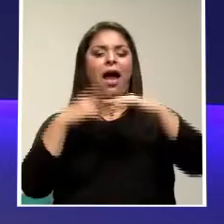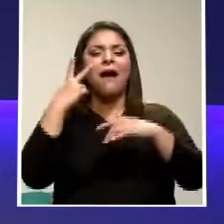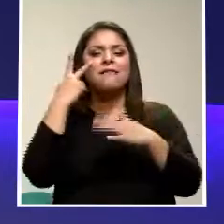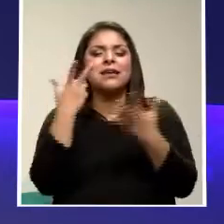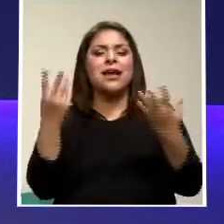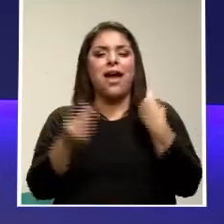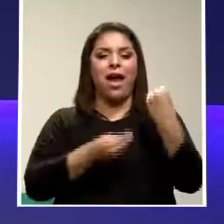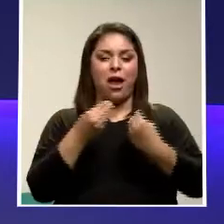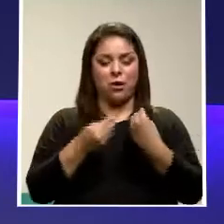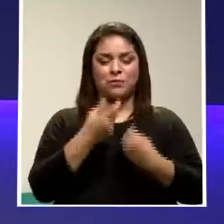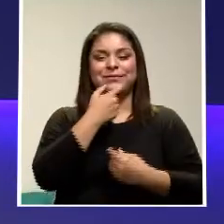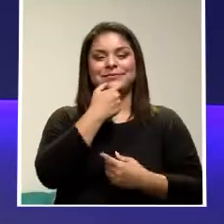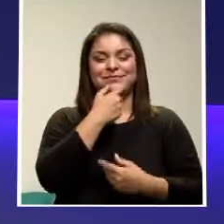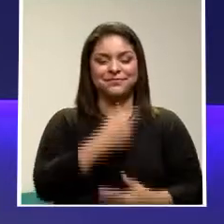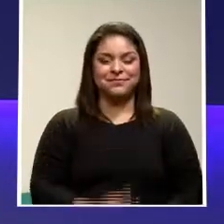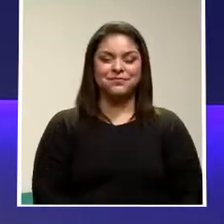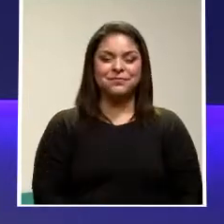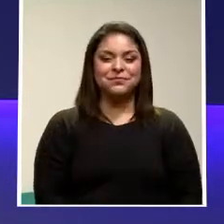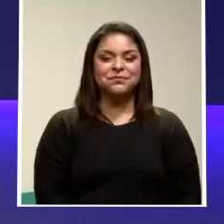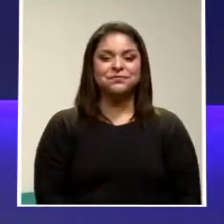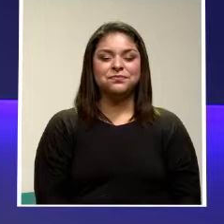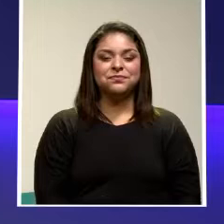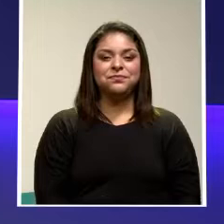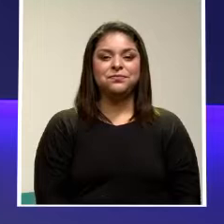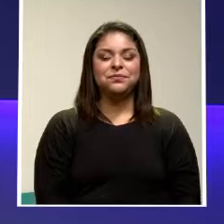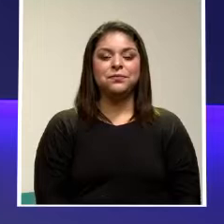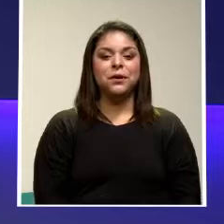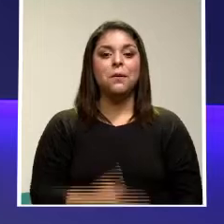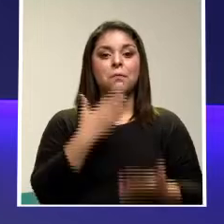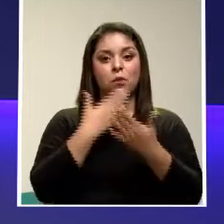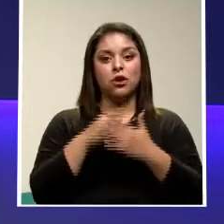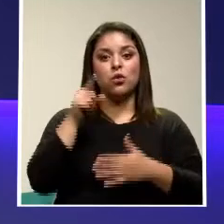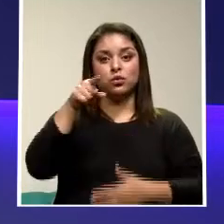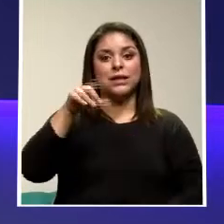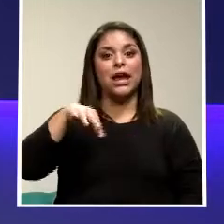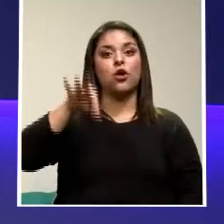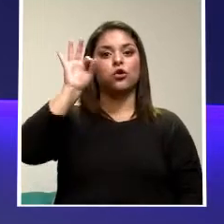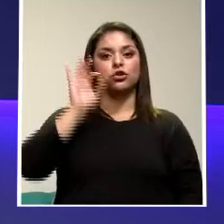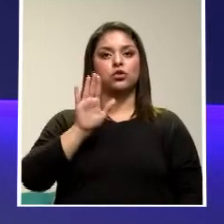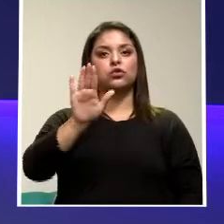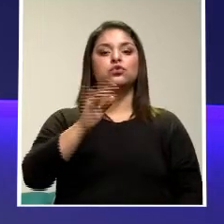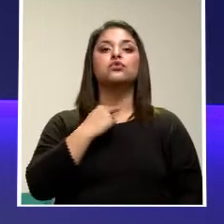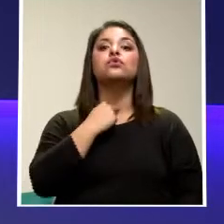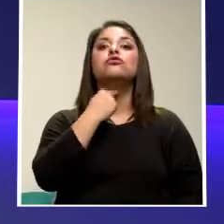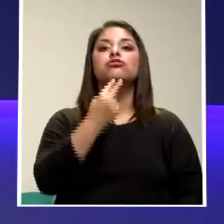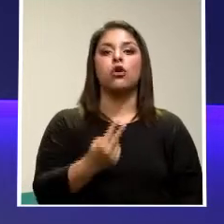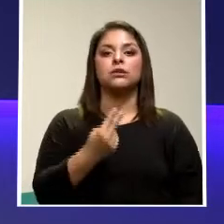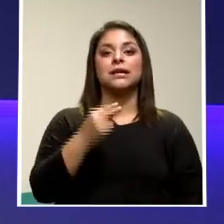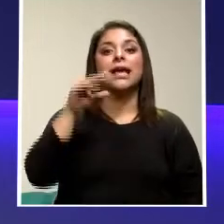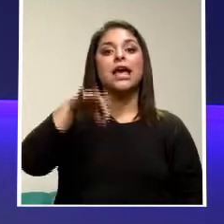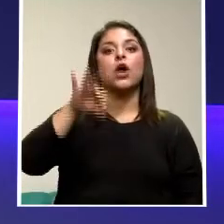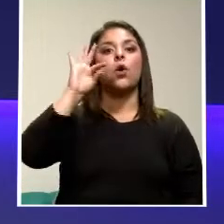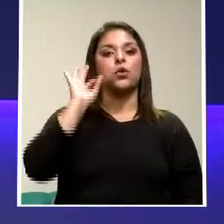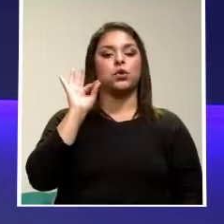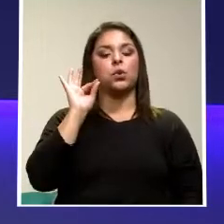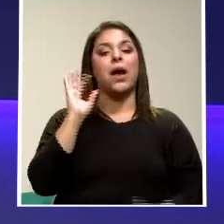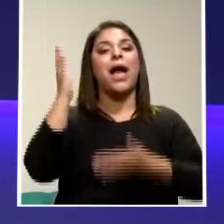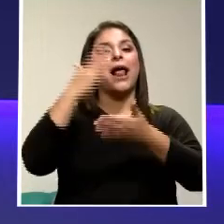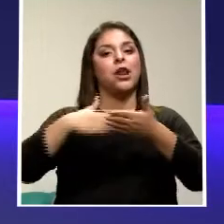caía, ¿verdad? Qué bueno, qué bueno. Encontraste tu voz, encontraste algunas de las